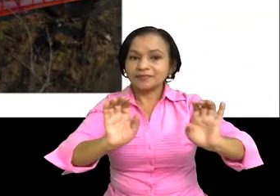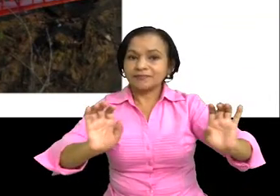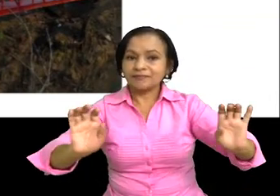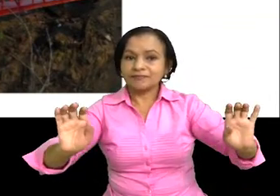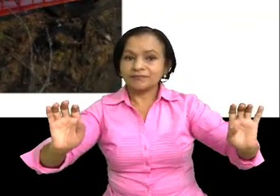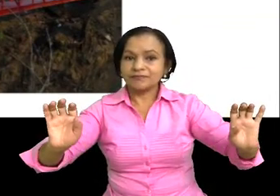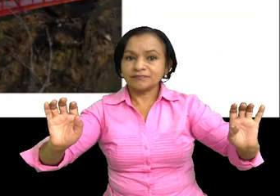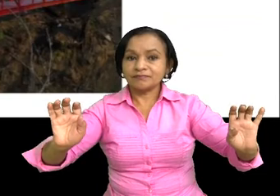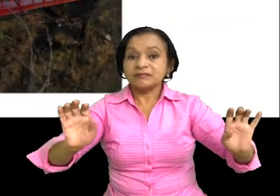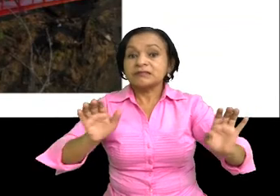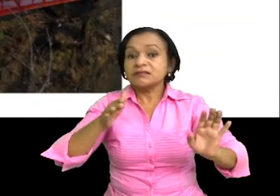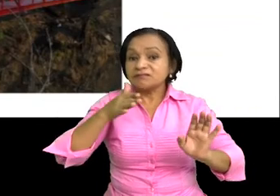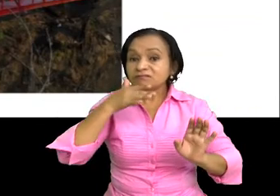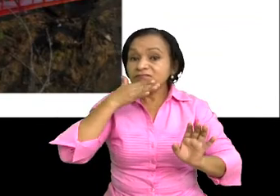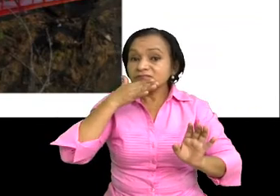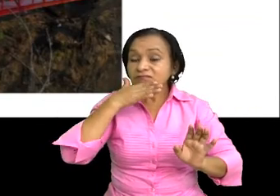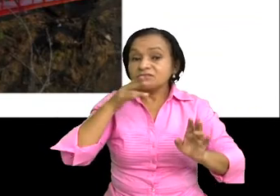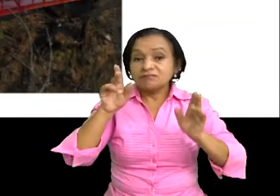estaban amenazados,